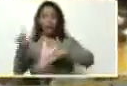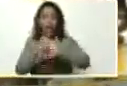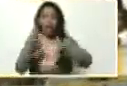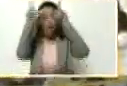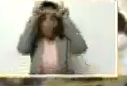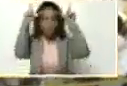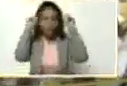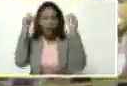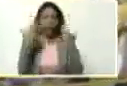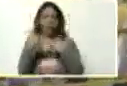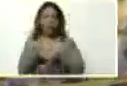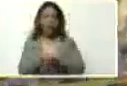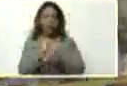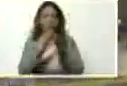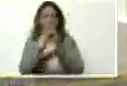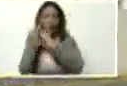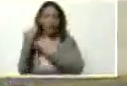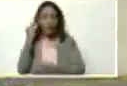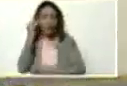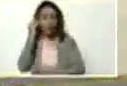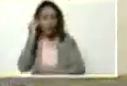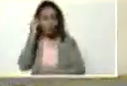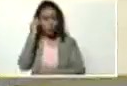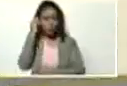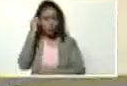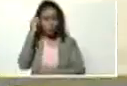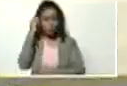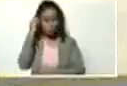Enfermería Integral Comunitaria.